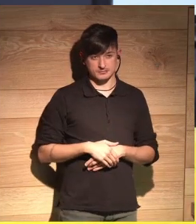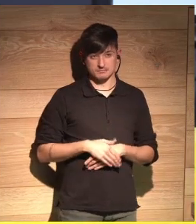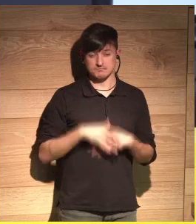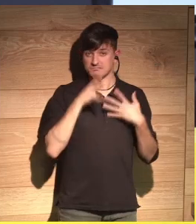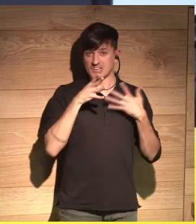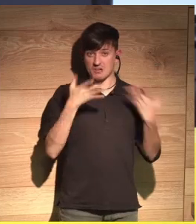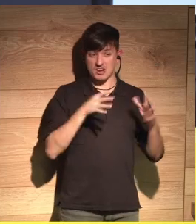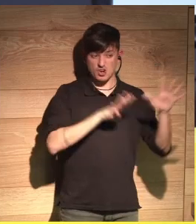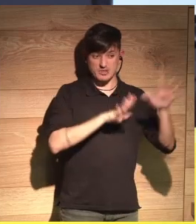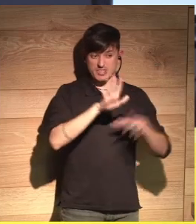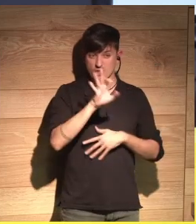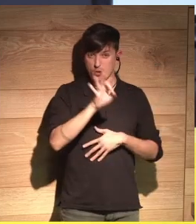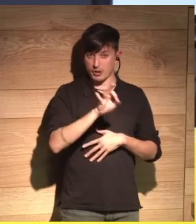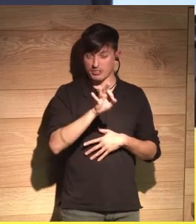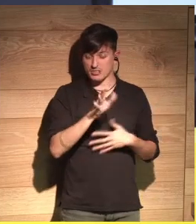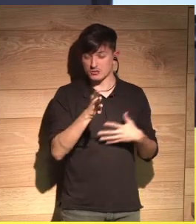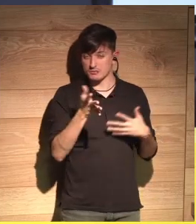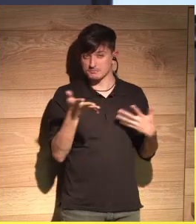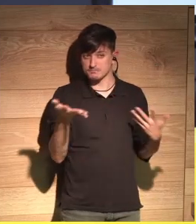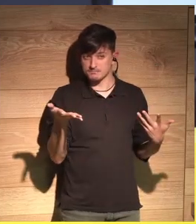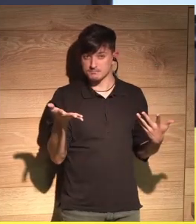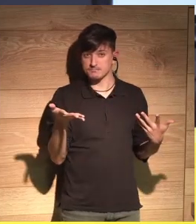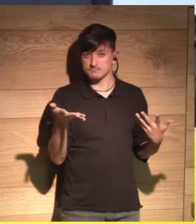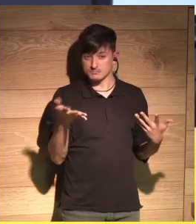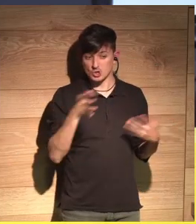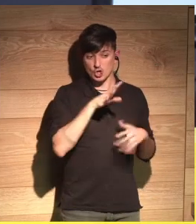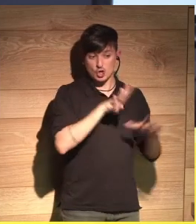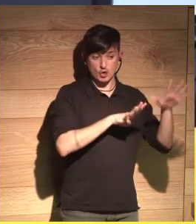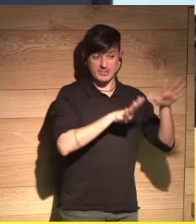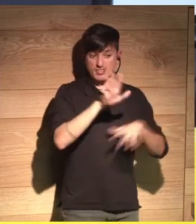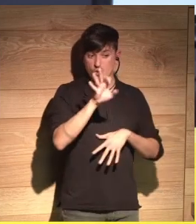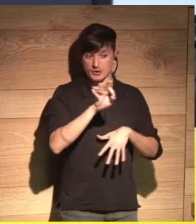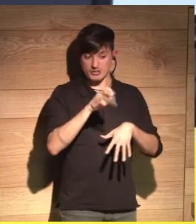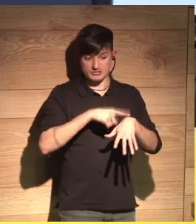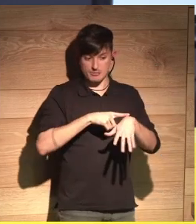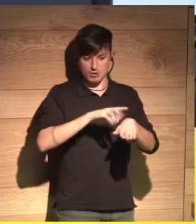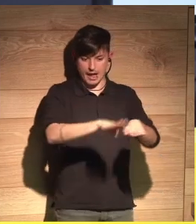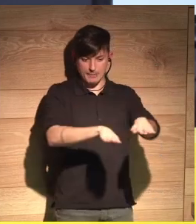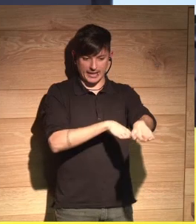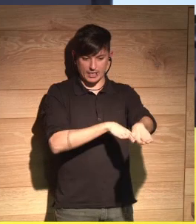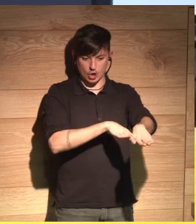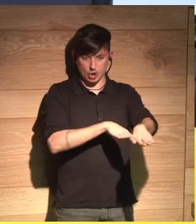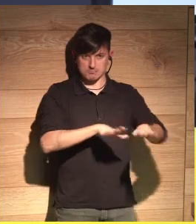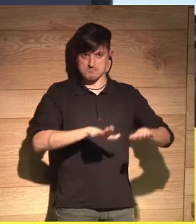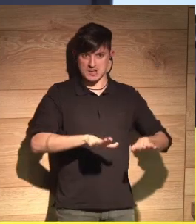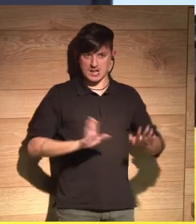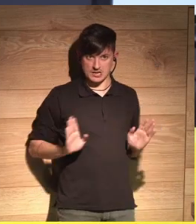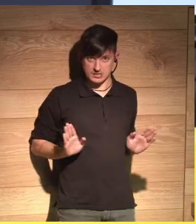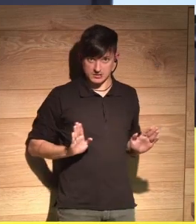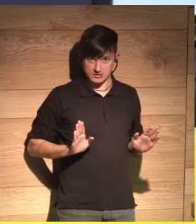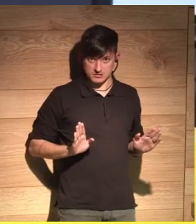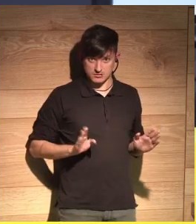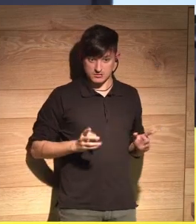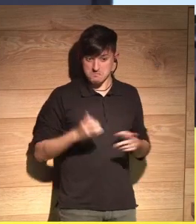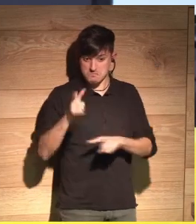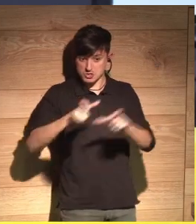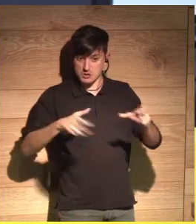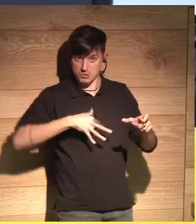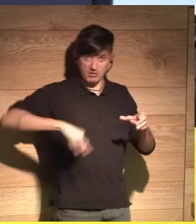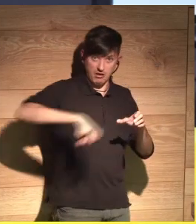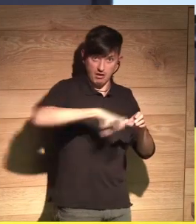ahora mismo el 95% por ejemplo el 95% del tiempo está aparcado y alguien más lo puede utilizar